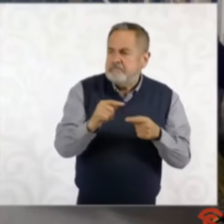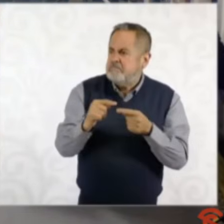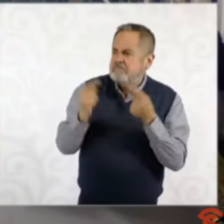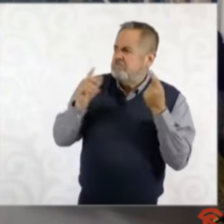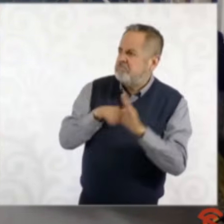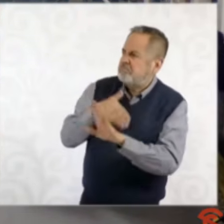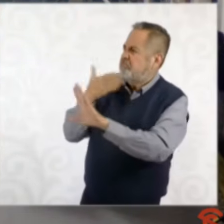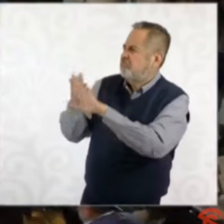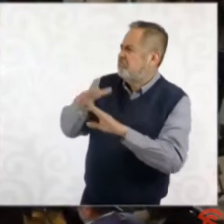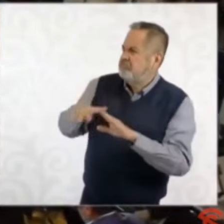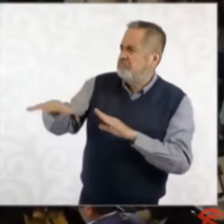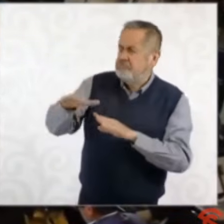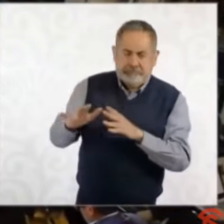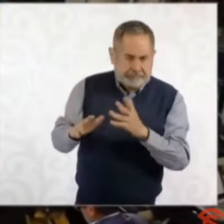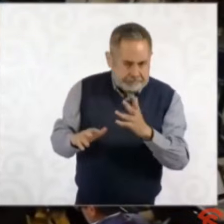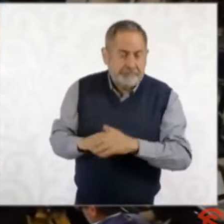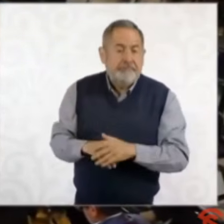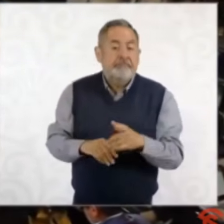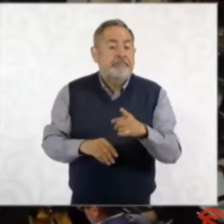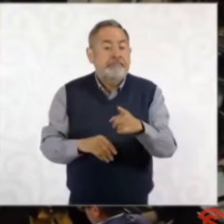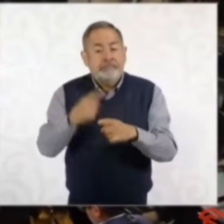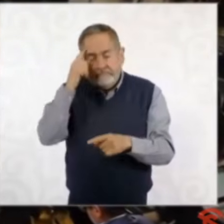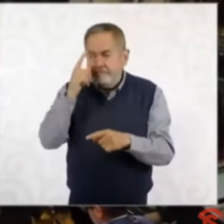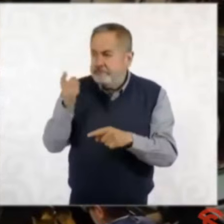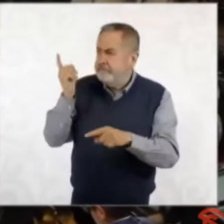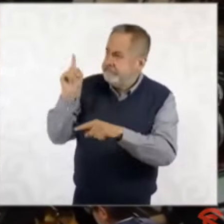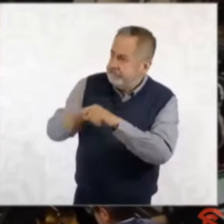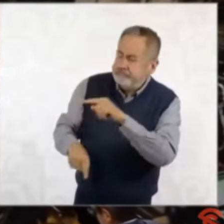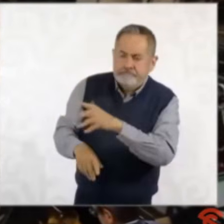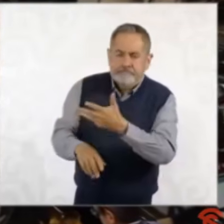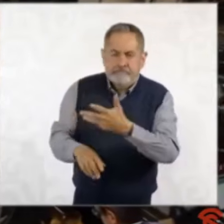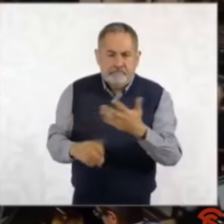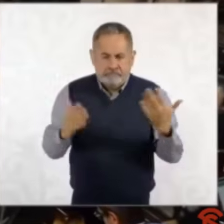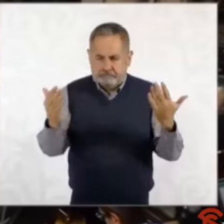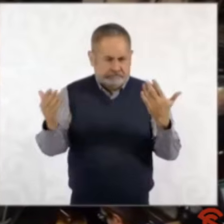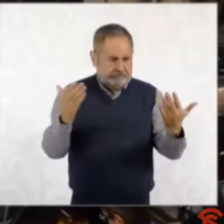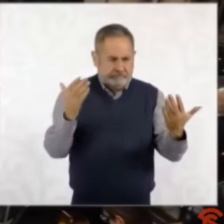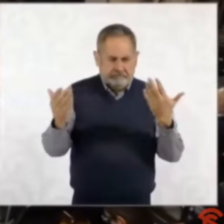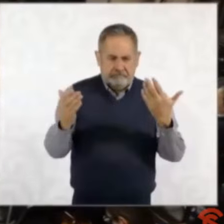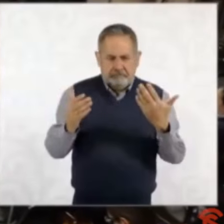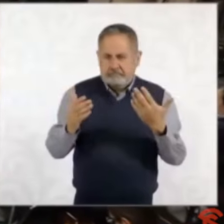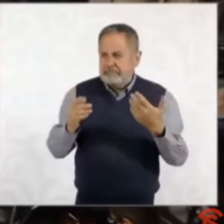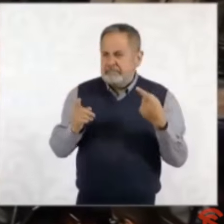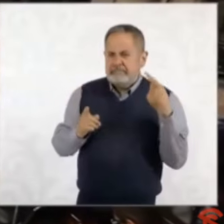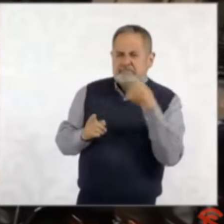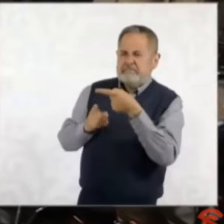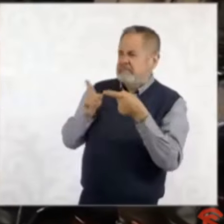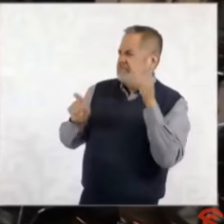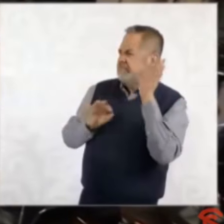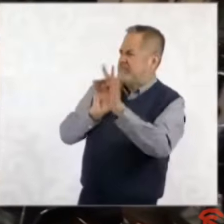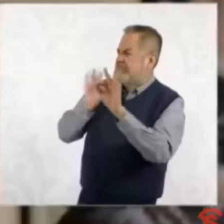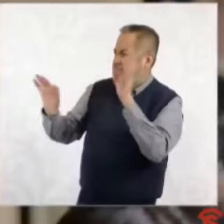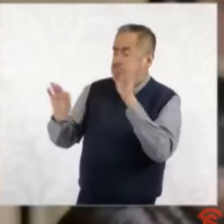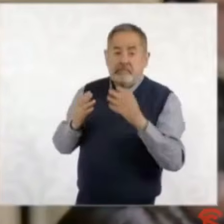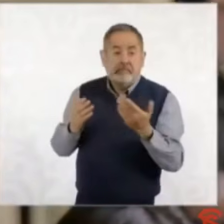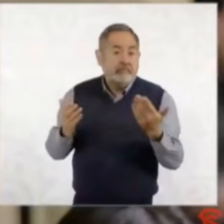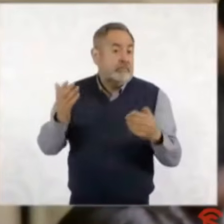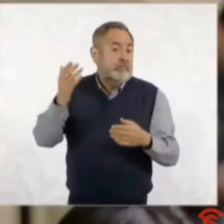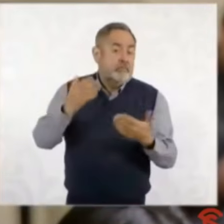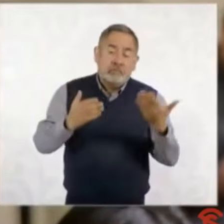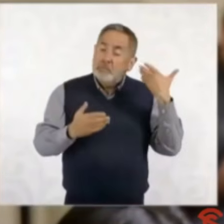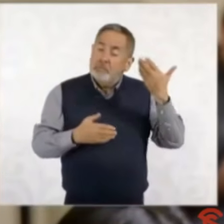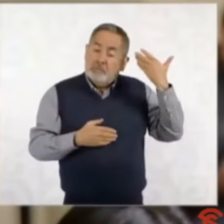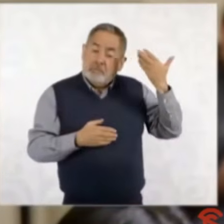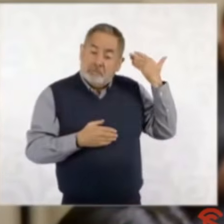decirlo. Todo con el propósito de borrar la diferencia entre un régimen donde la corrupción llegó a convertirse en una forma